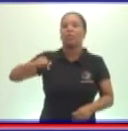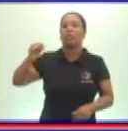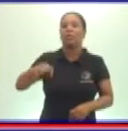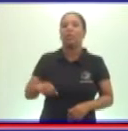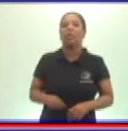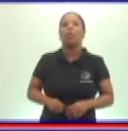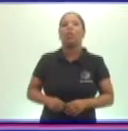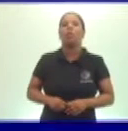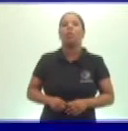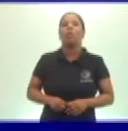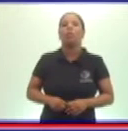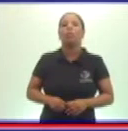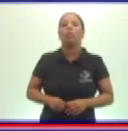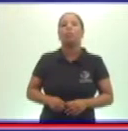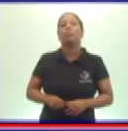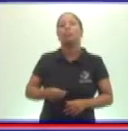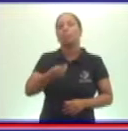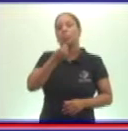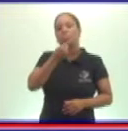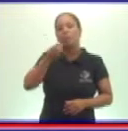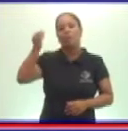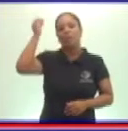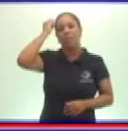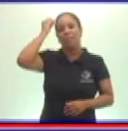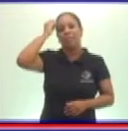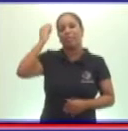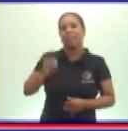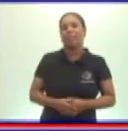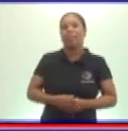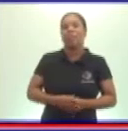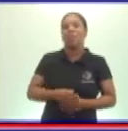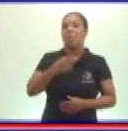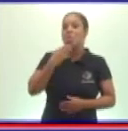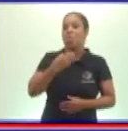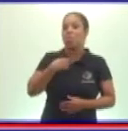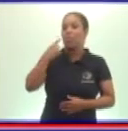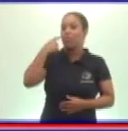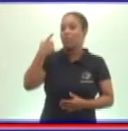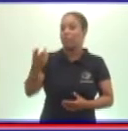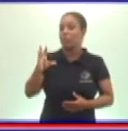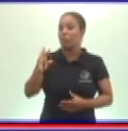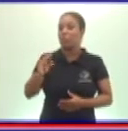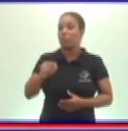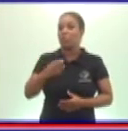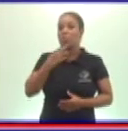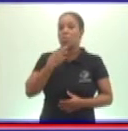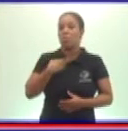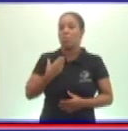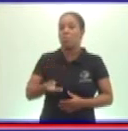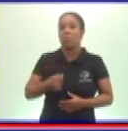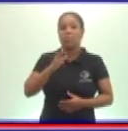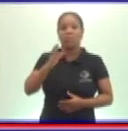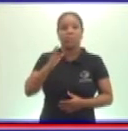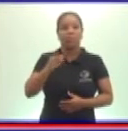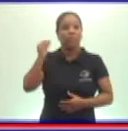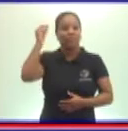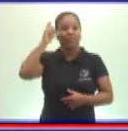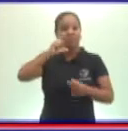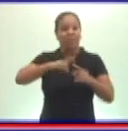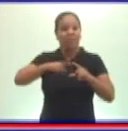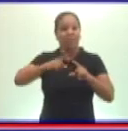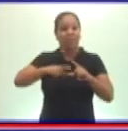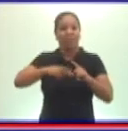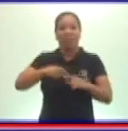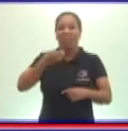hoy, podrán aprender. Como habíamos dicho como recurrencia, el conocimiento se expresa a través